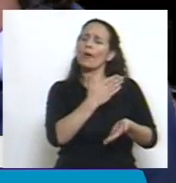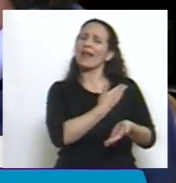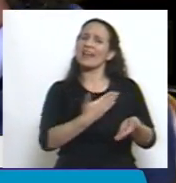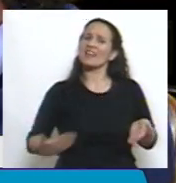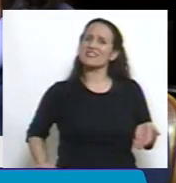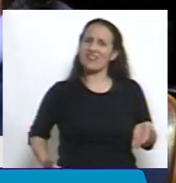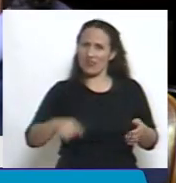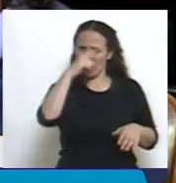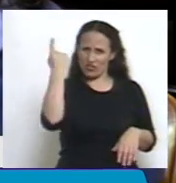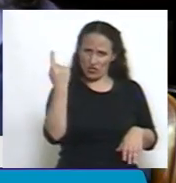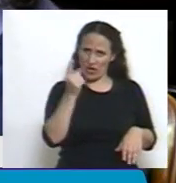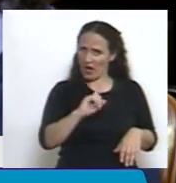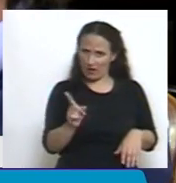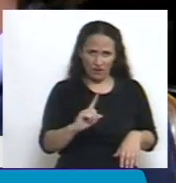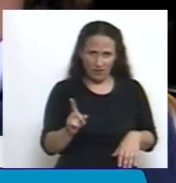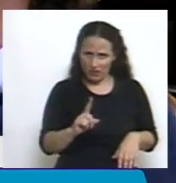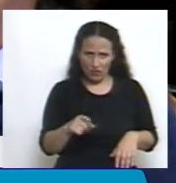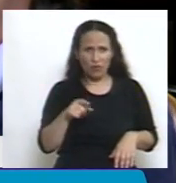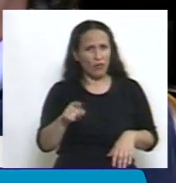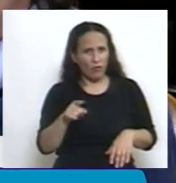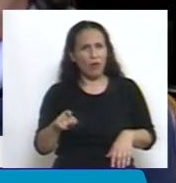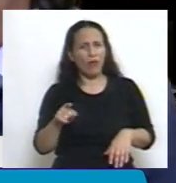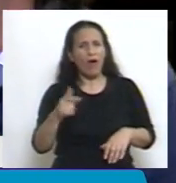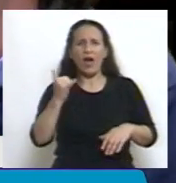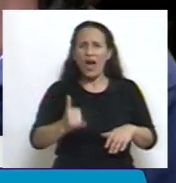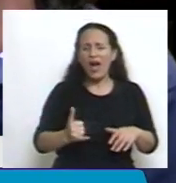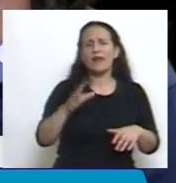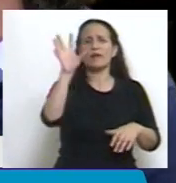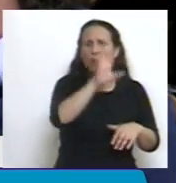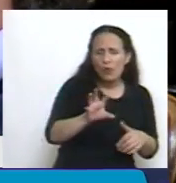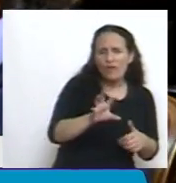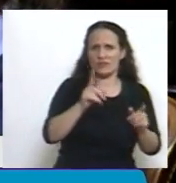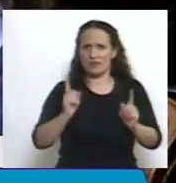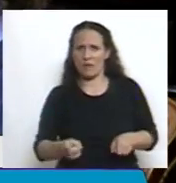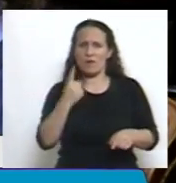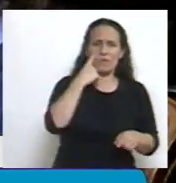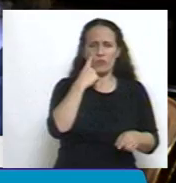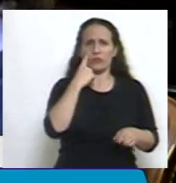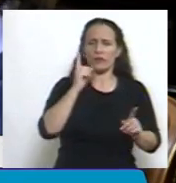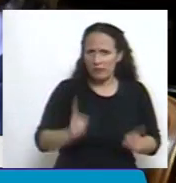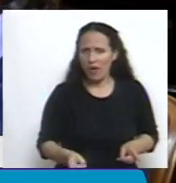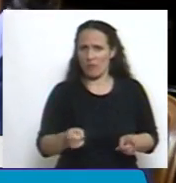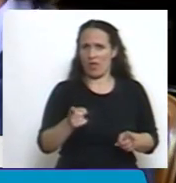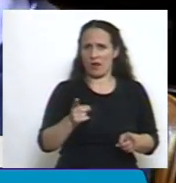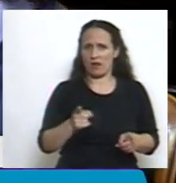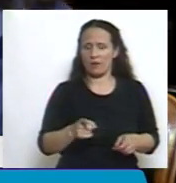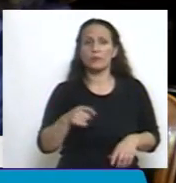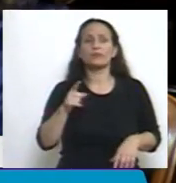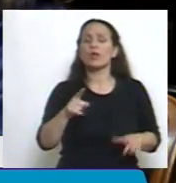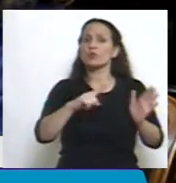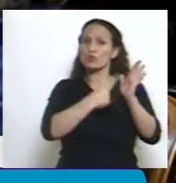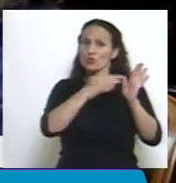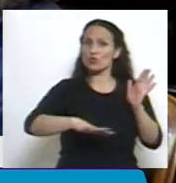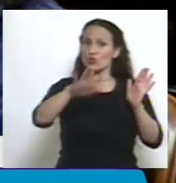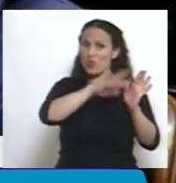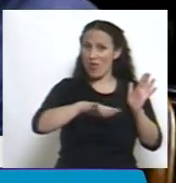del Gobierno Nacional. A la Argentina le está pasando esto en todos los niveles de gobierno y en todas las provincias y jurisdicciones. La Ciudad de Buenos Aires,